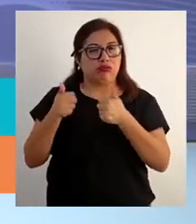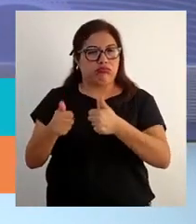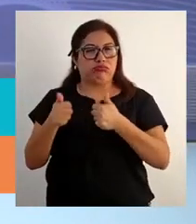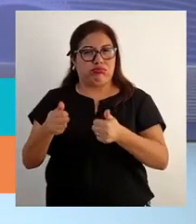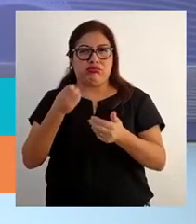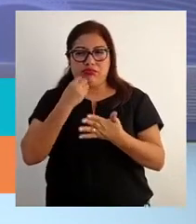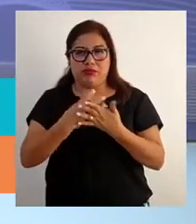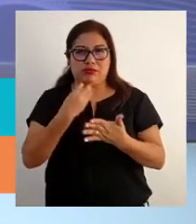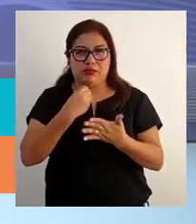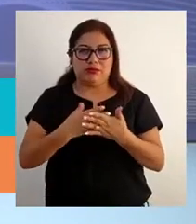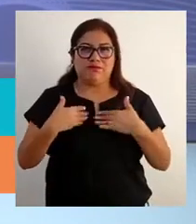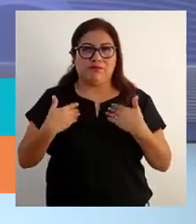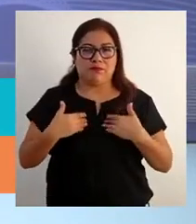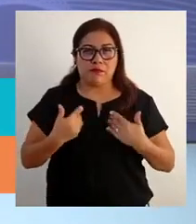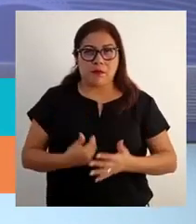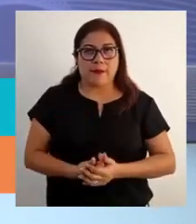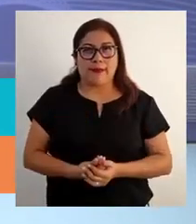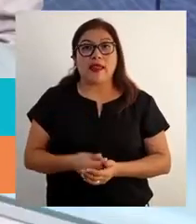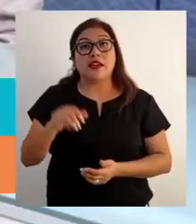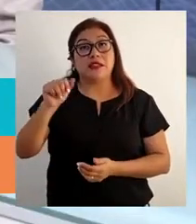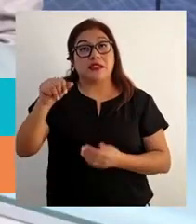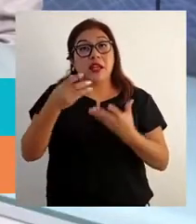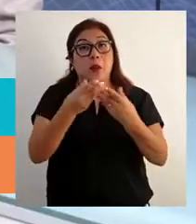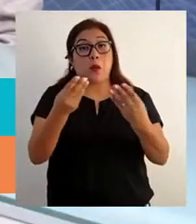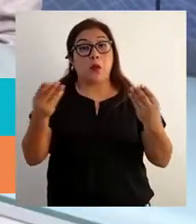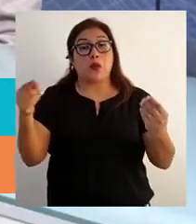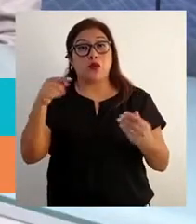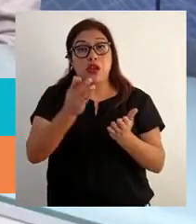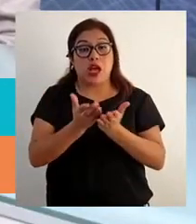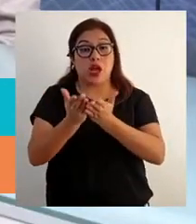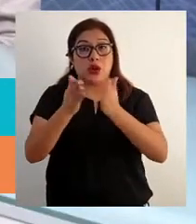muchos, incluso alumnos de estas universidades que ha